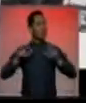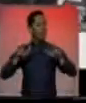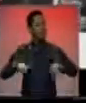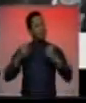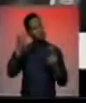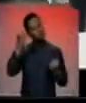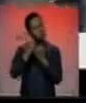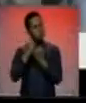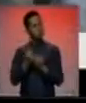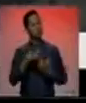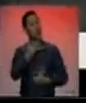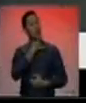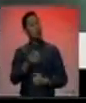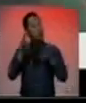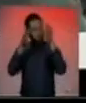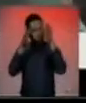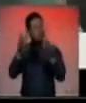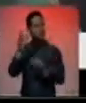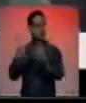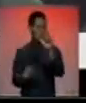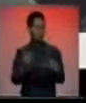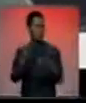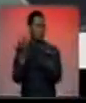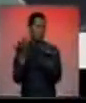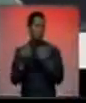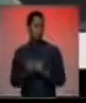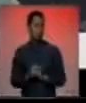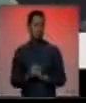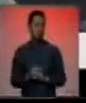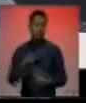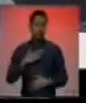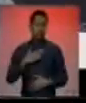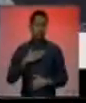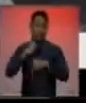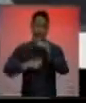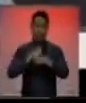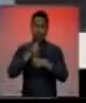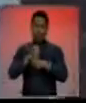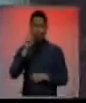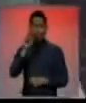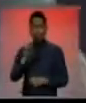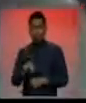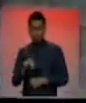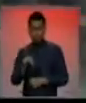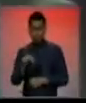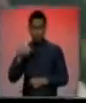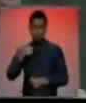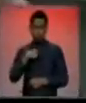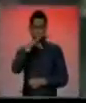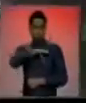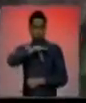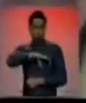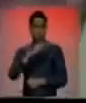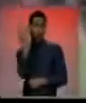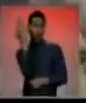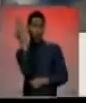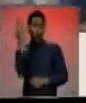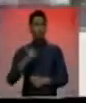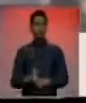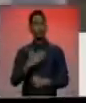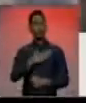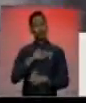grupos vulnerables. Porque a mí me tocó desde el año 2000 que asumí la municipalidad apoyar mucho a